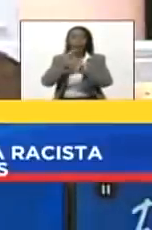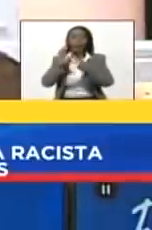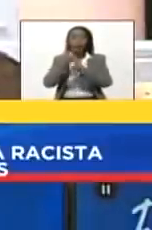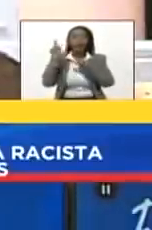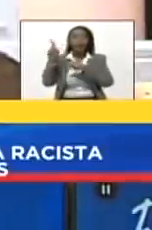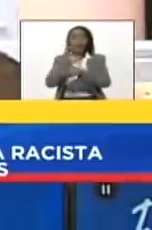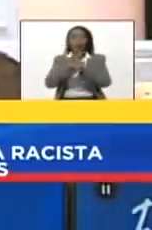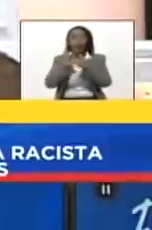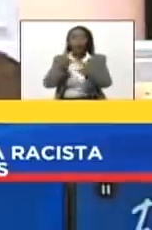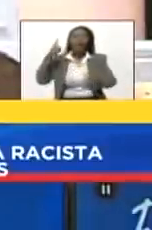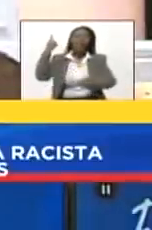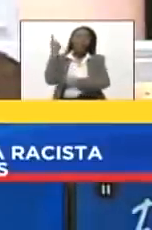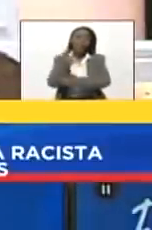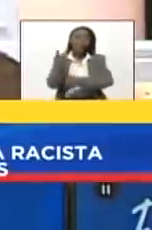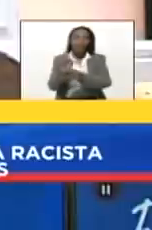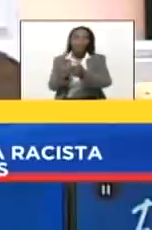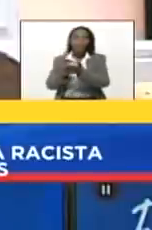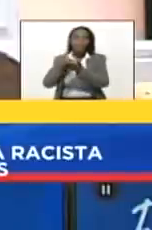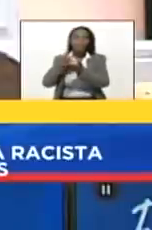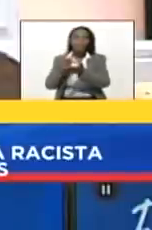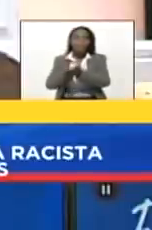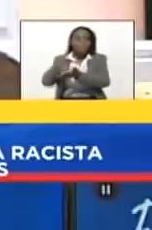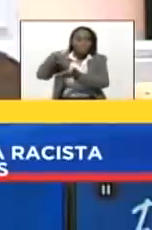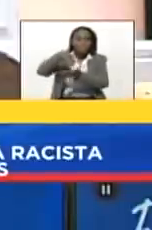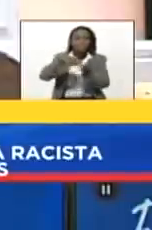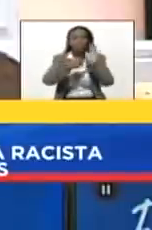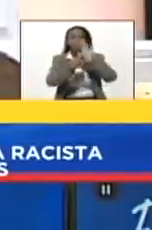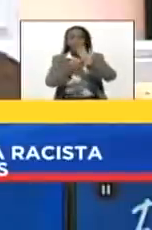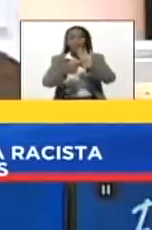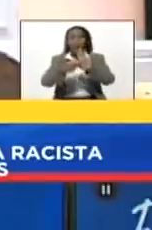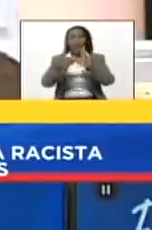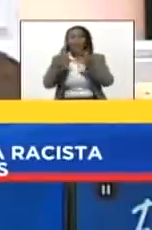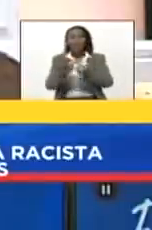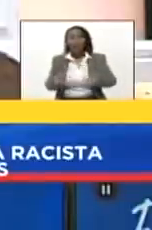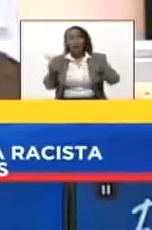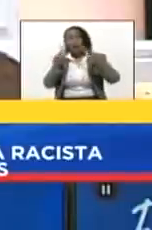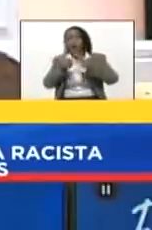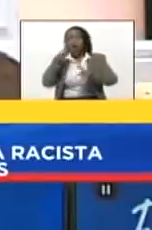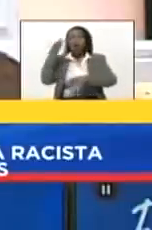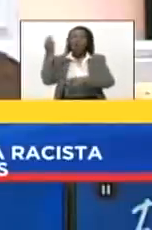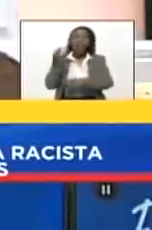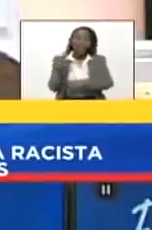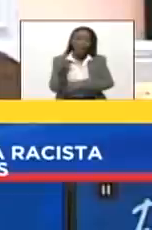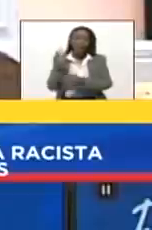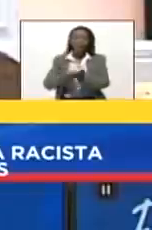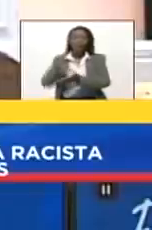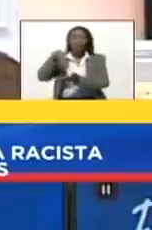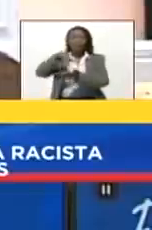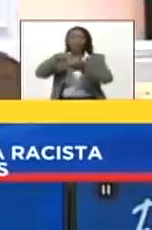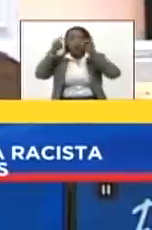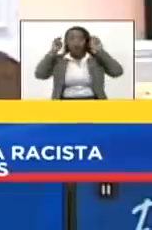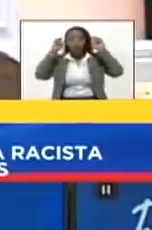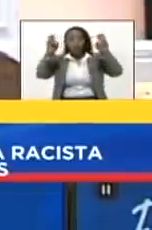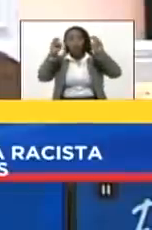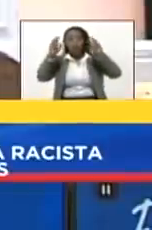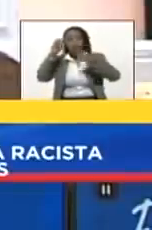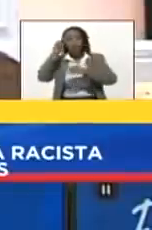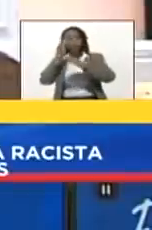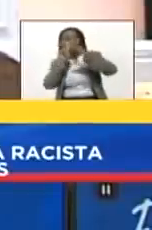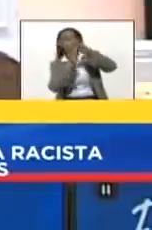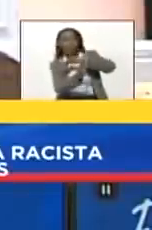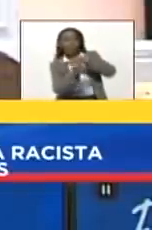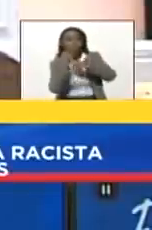cultura debe surgir la verdad, deben surgir los valores, deben surgir los conceptos, la